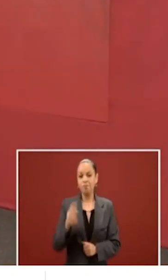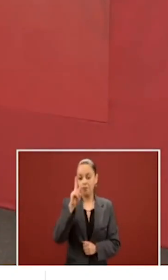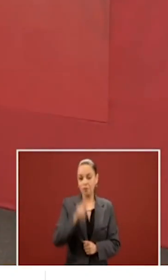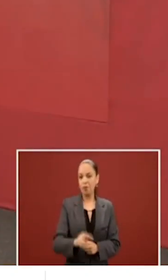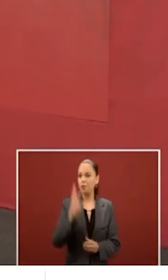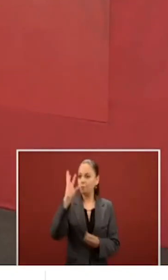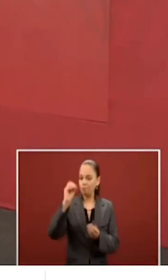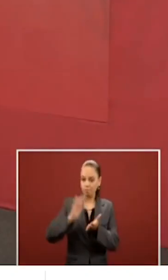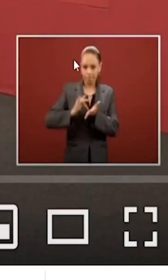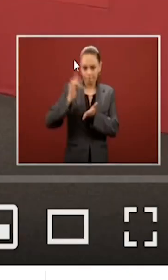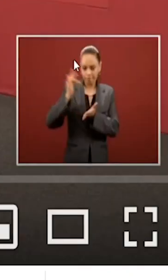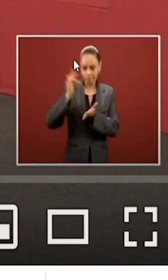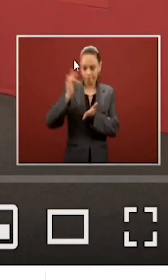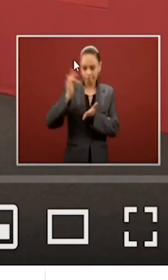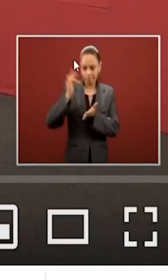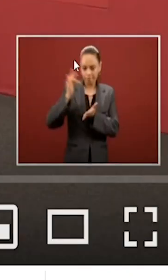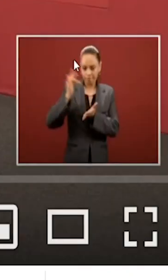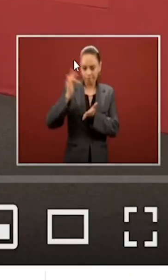mucho.